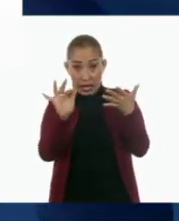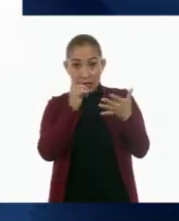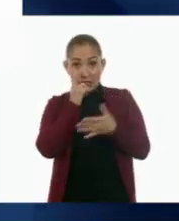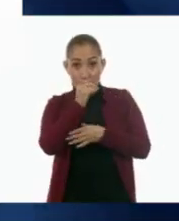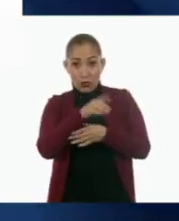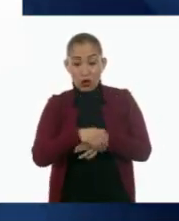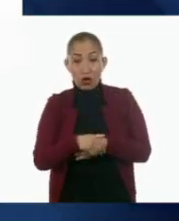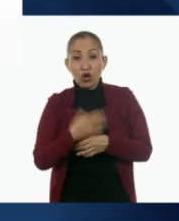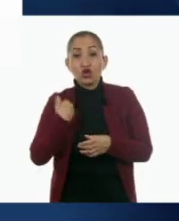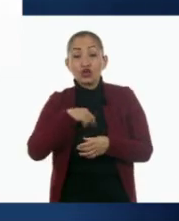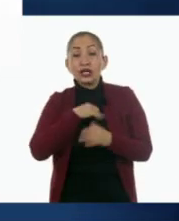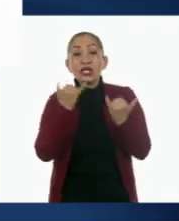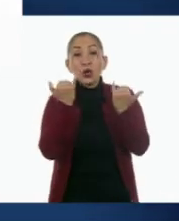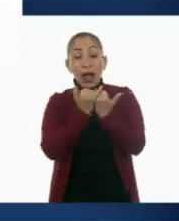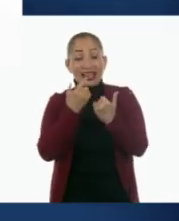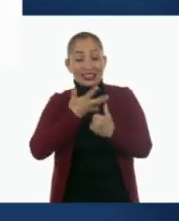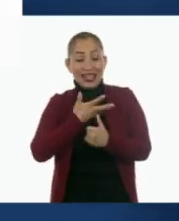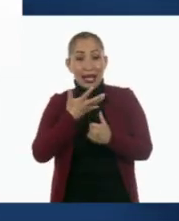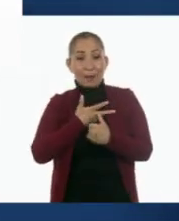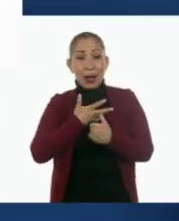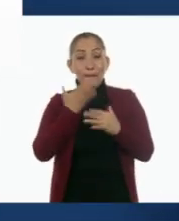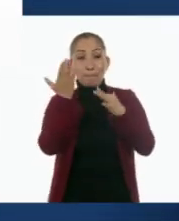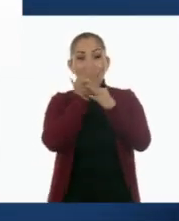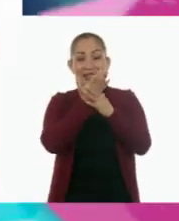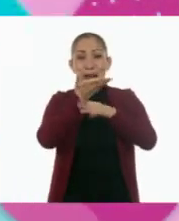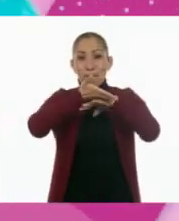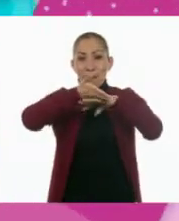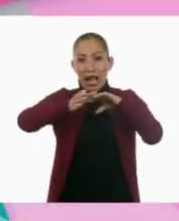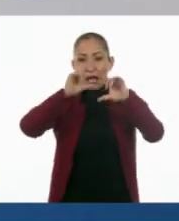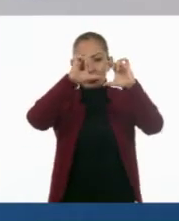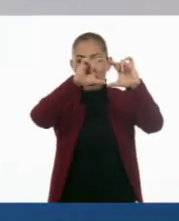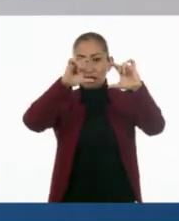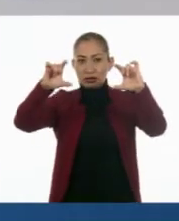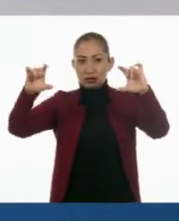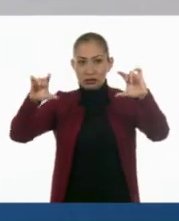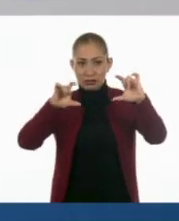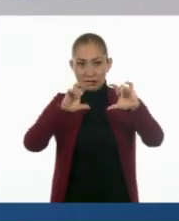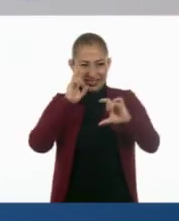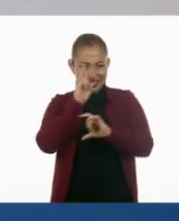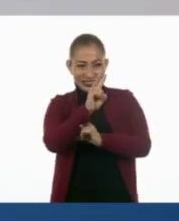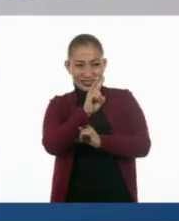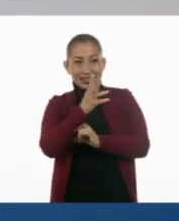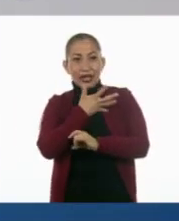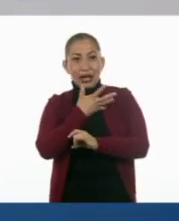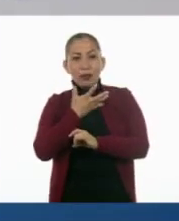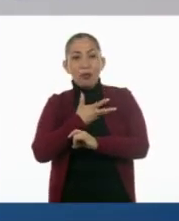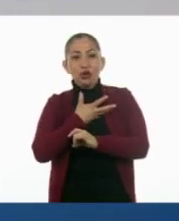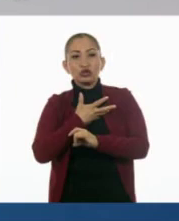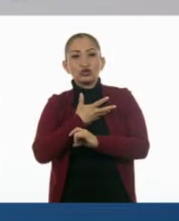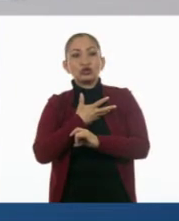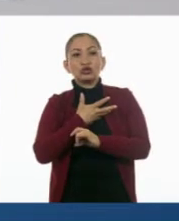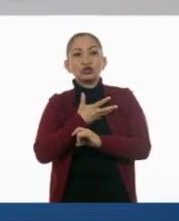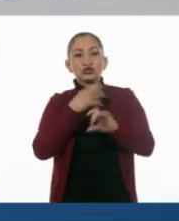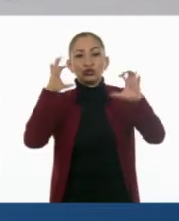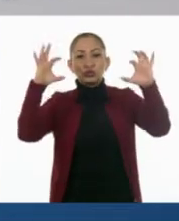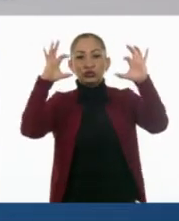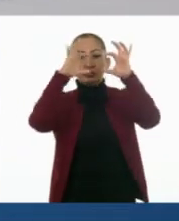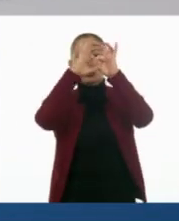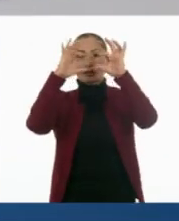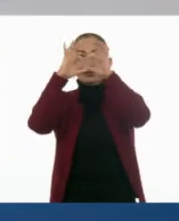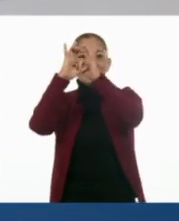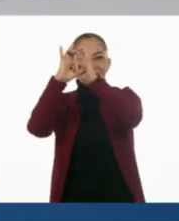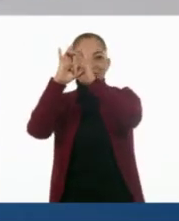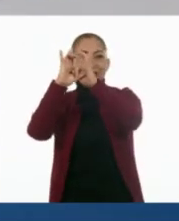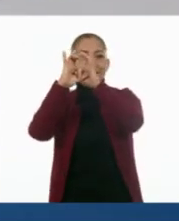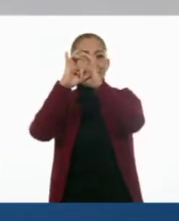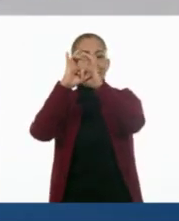María. Nosotros también tenemos aquí las partes blancas, ¿no? Y también tenemos nuestras